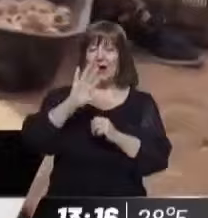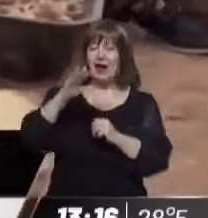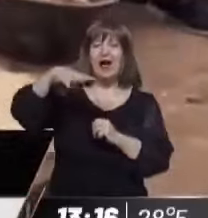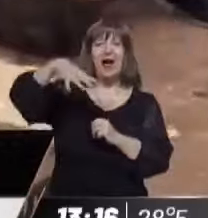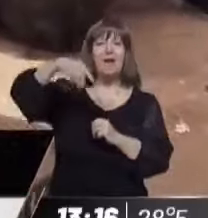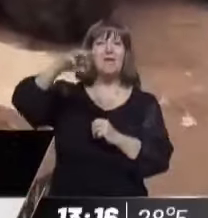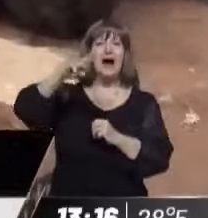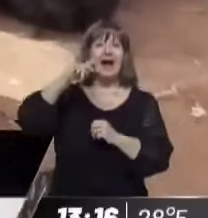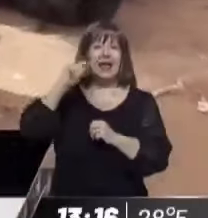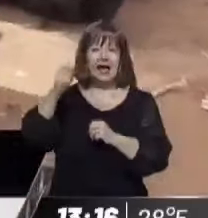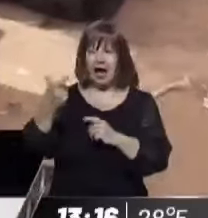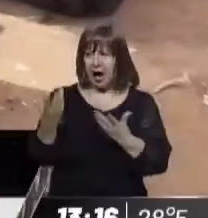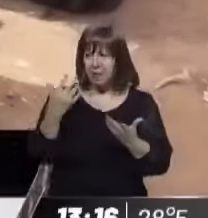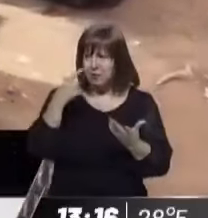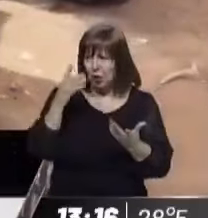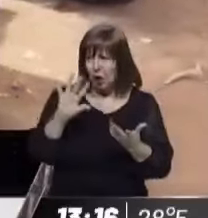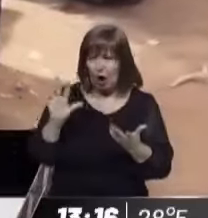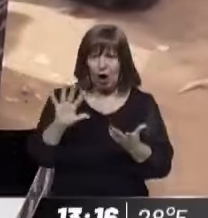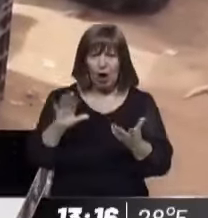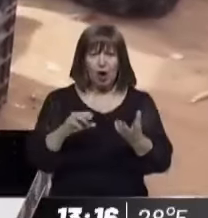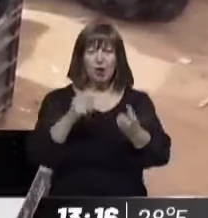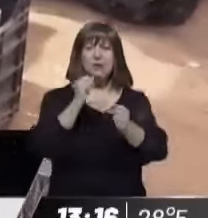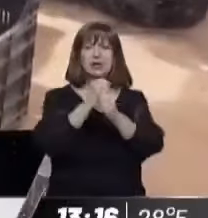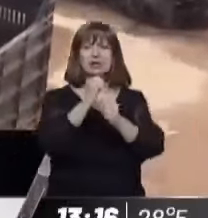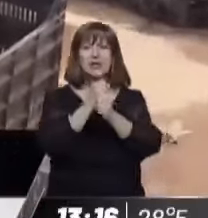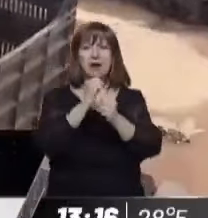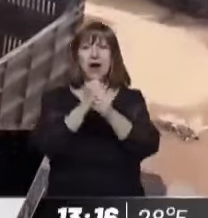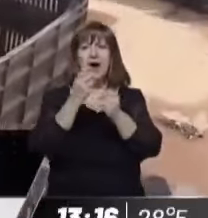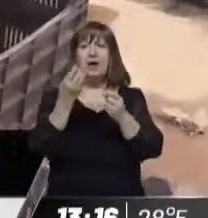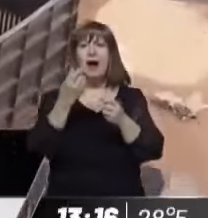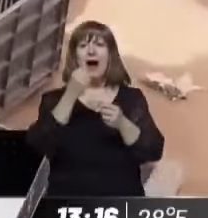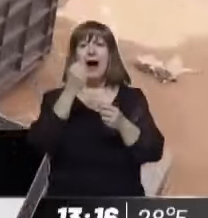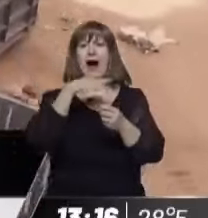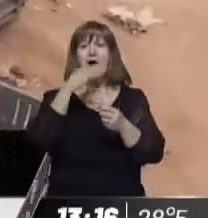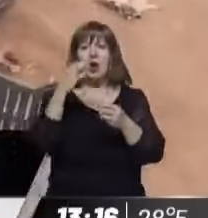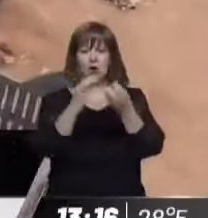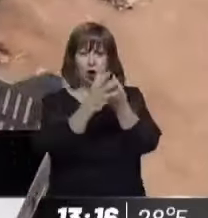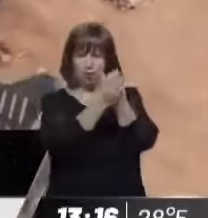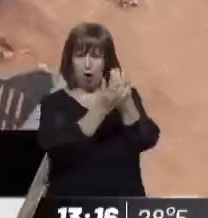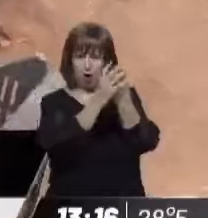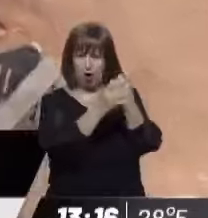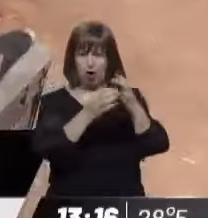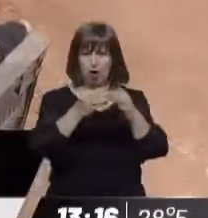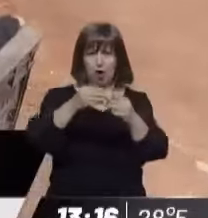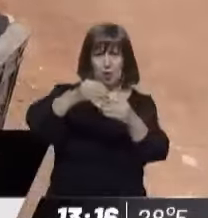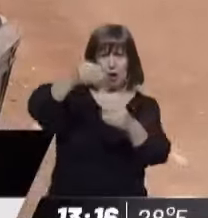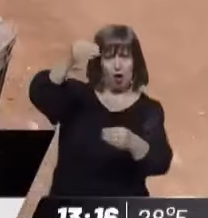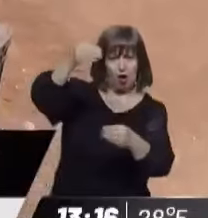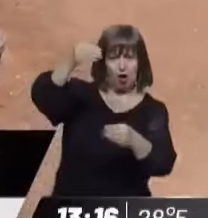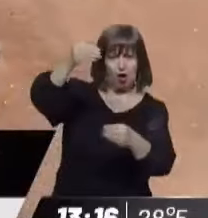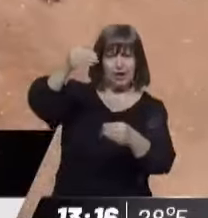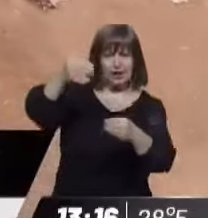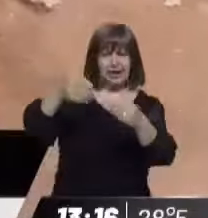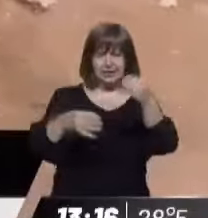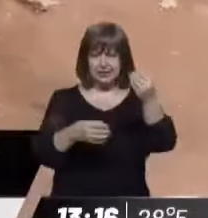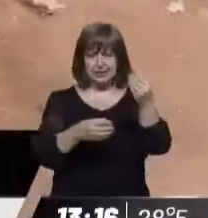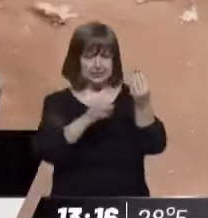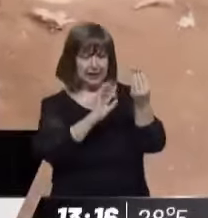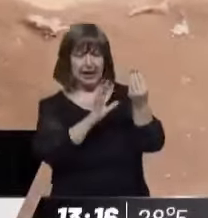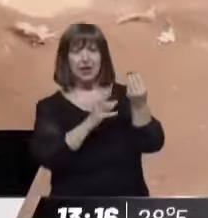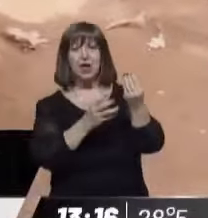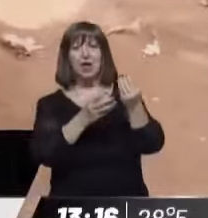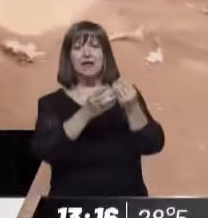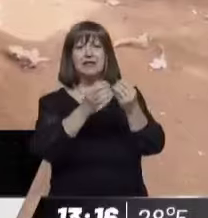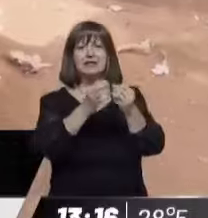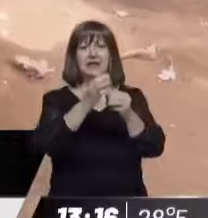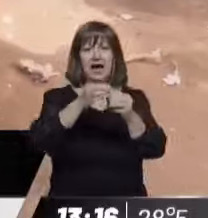porque no conocemos esta realidad de los trabajadores del ajo. El ajo de la tierra sale así, la cabeza entera. Se